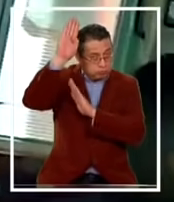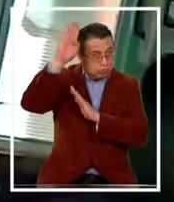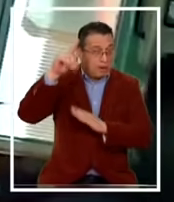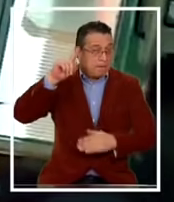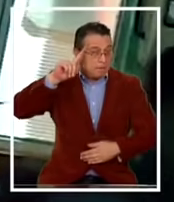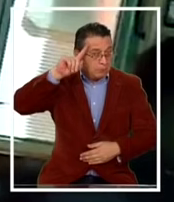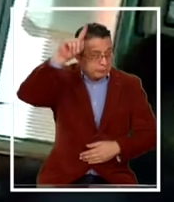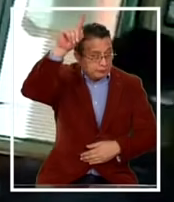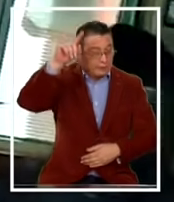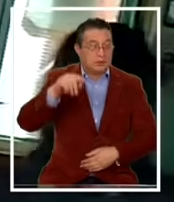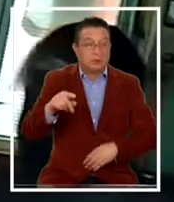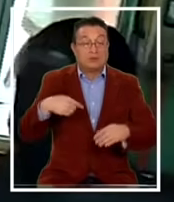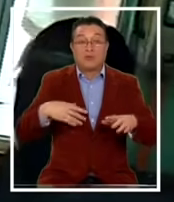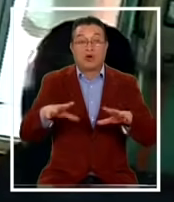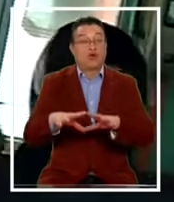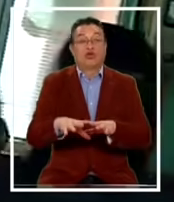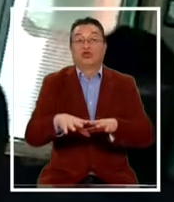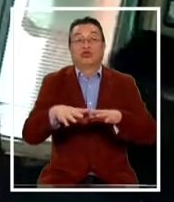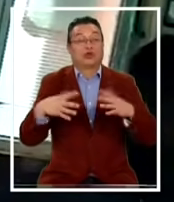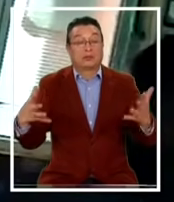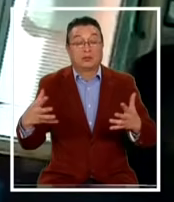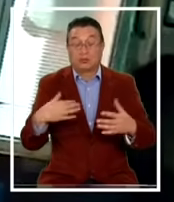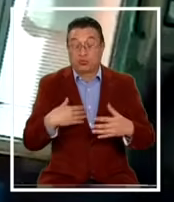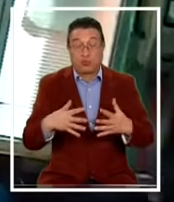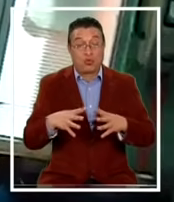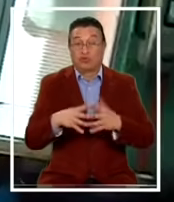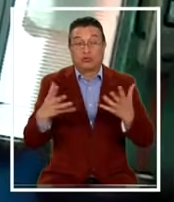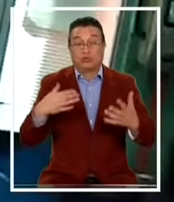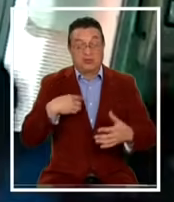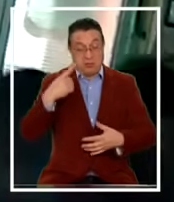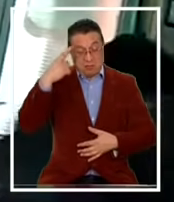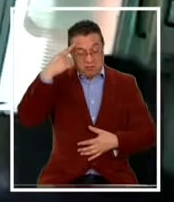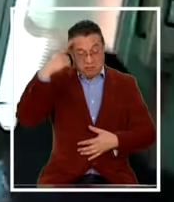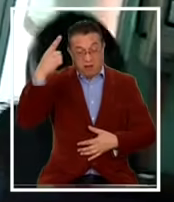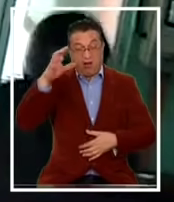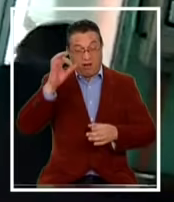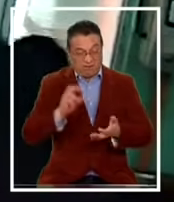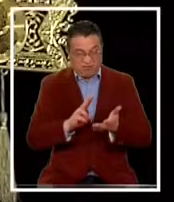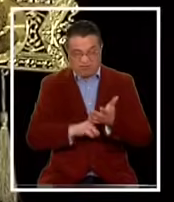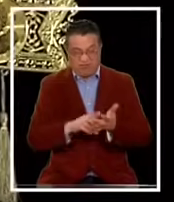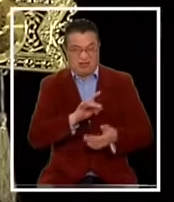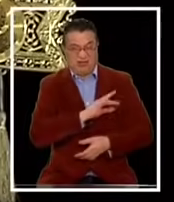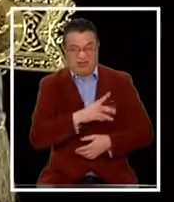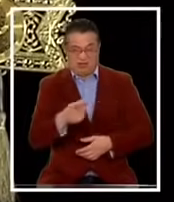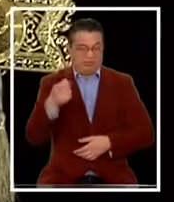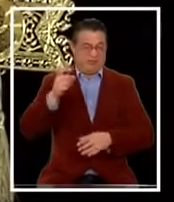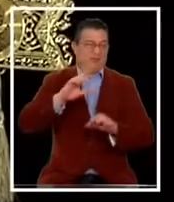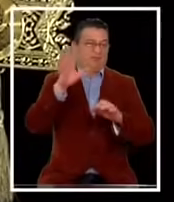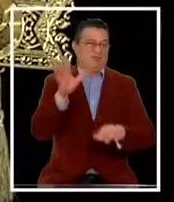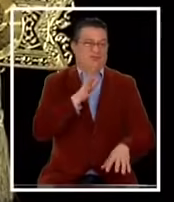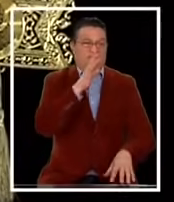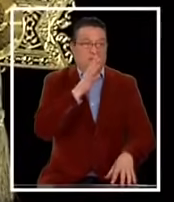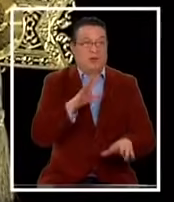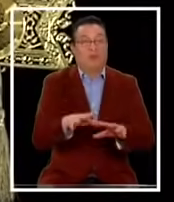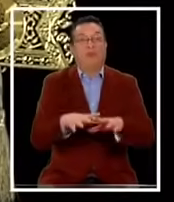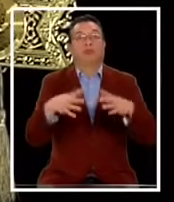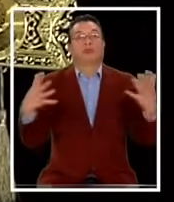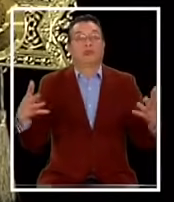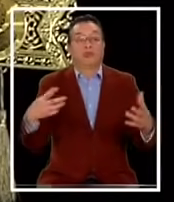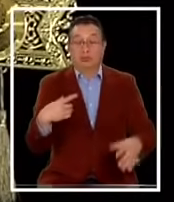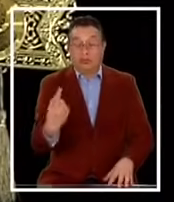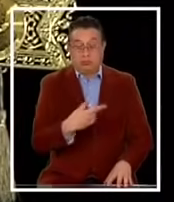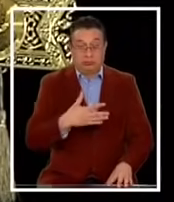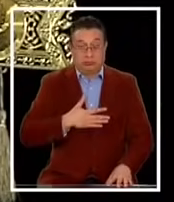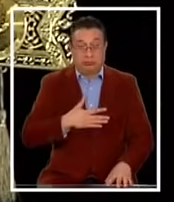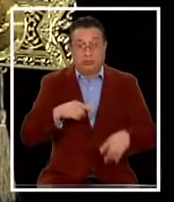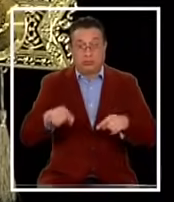Muy sorprendido, nosotros estamos muy sorprendidos. Nunca pensamos que va a pasar algo así en Chile, especialmente. Porque nosotros